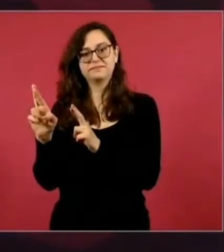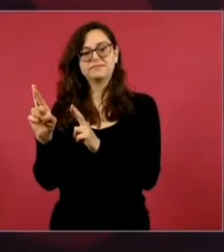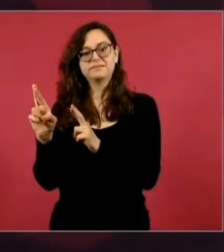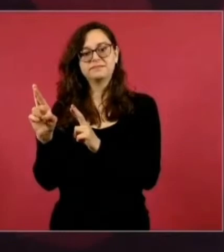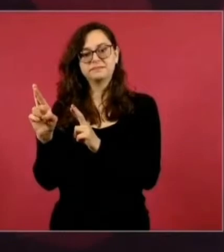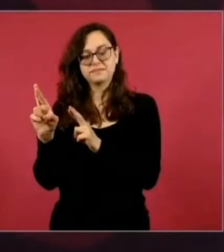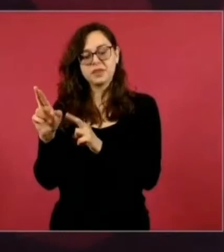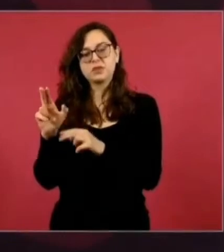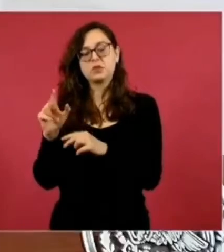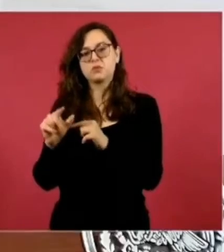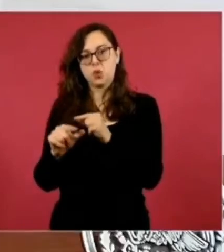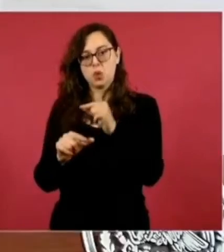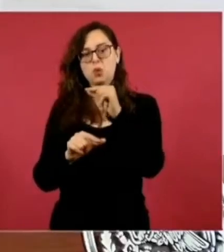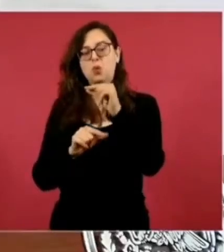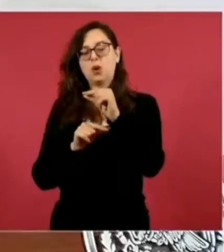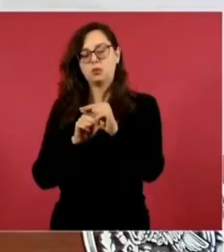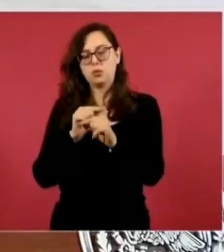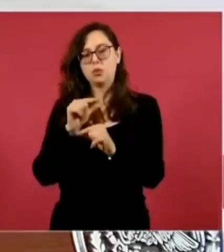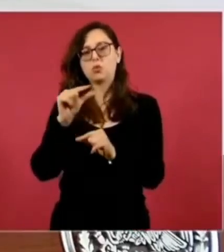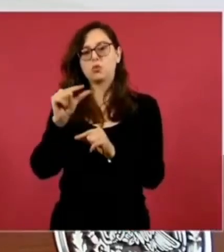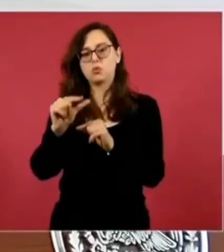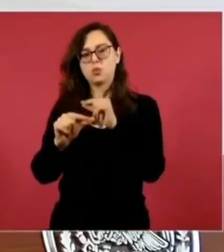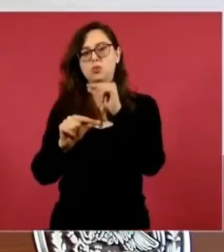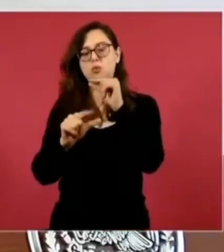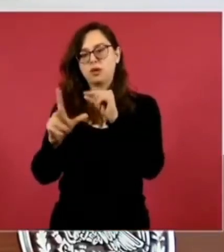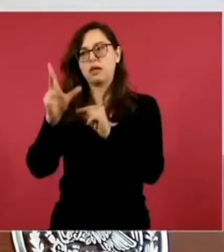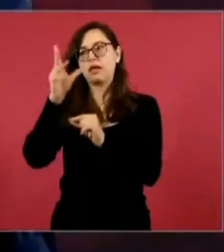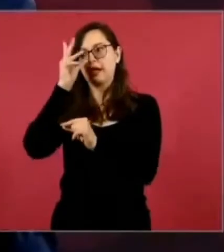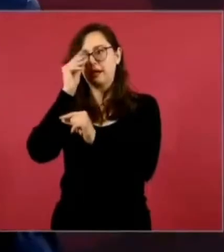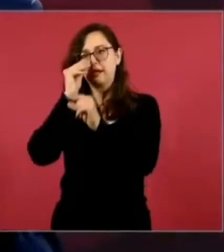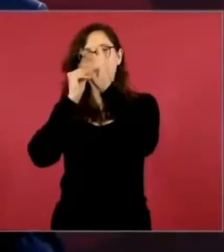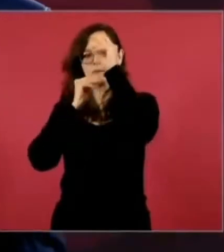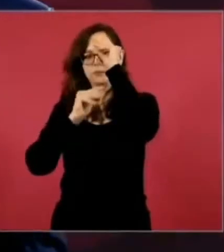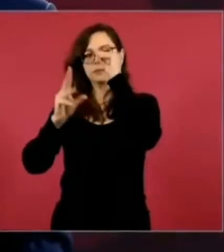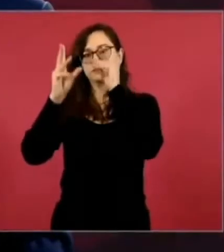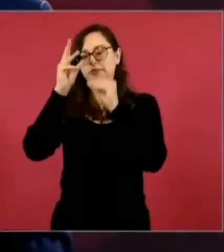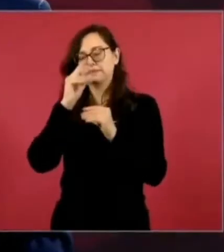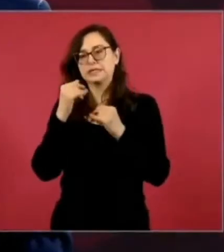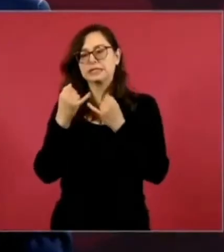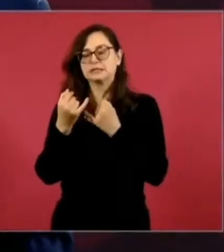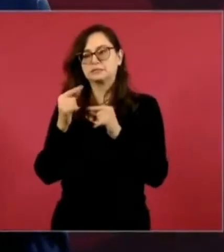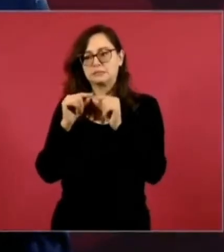cada vez más la independencia y la soberanía de nuestro país.